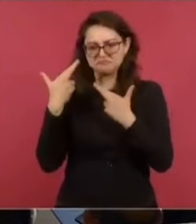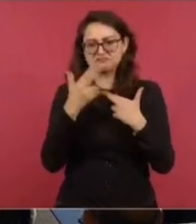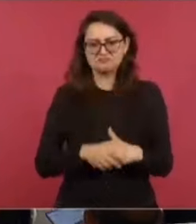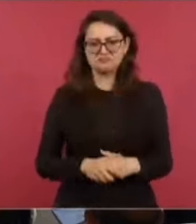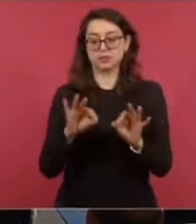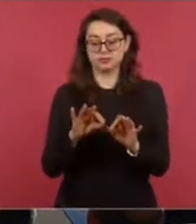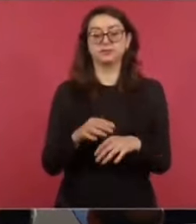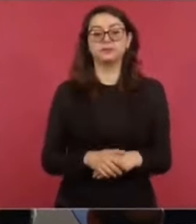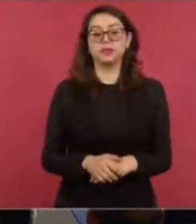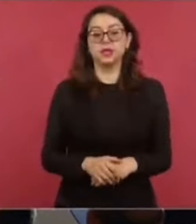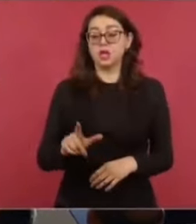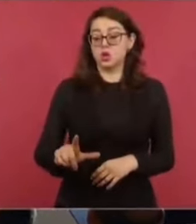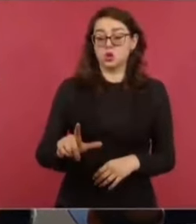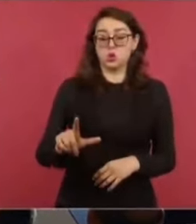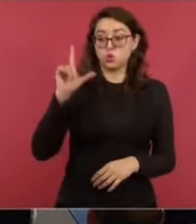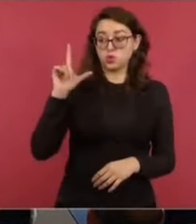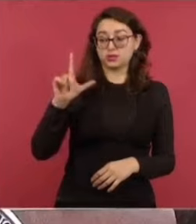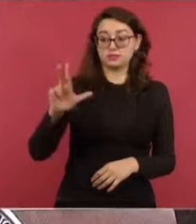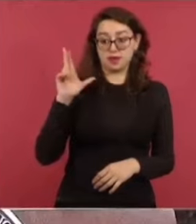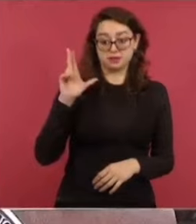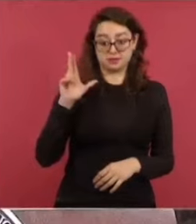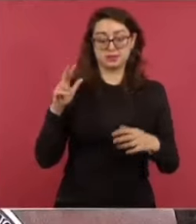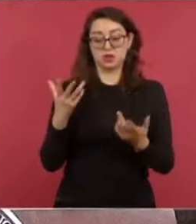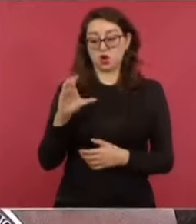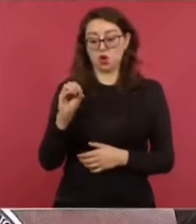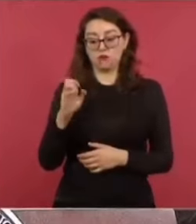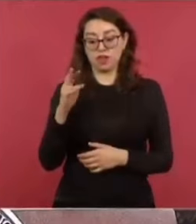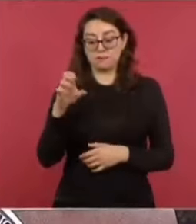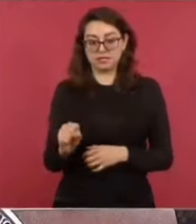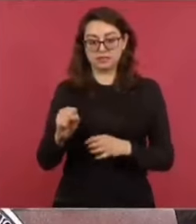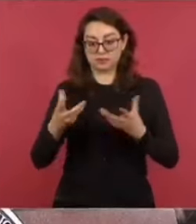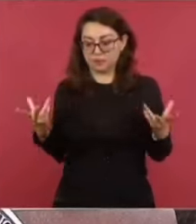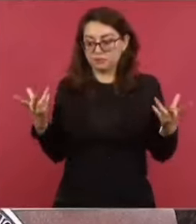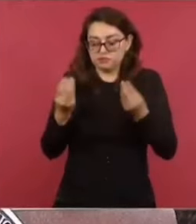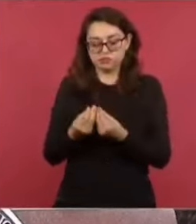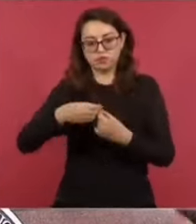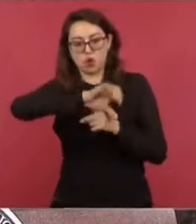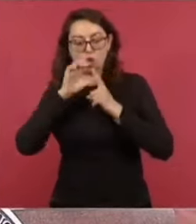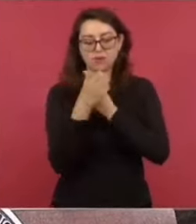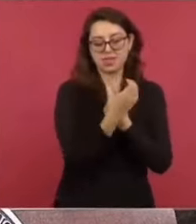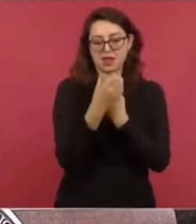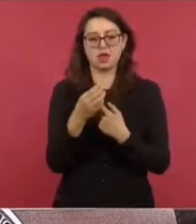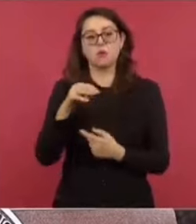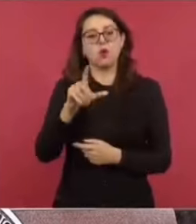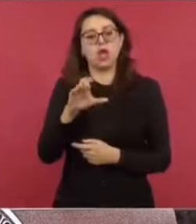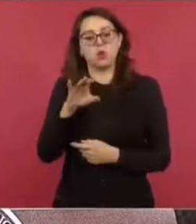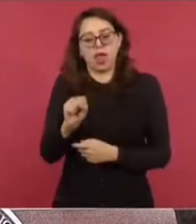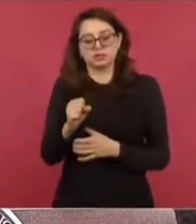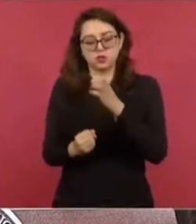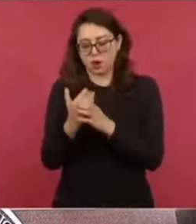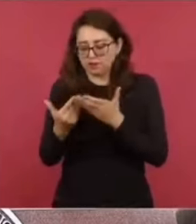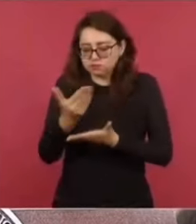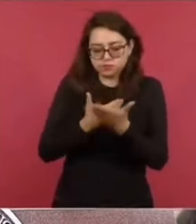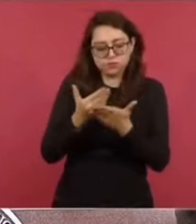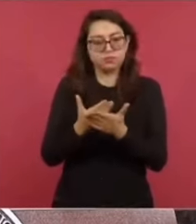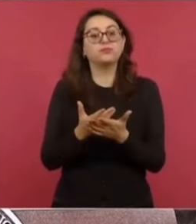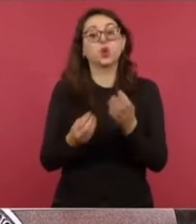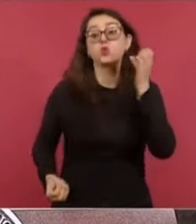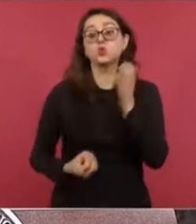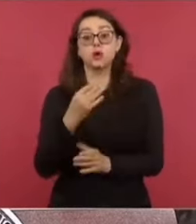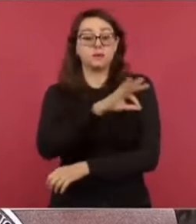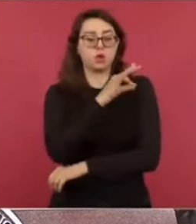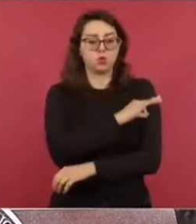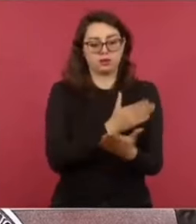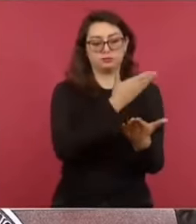¿Tiene usted esa información? Sí. Lunes 16 y 17 hubo esta sesión histórica de COFEPRIS donde el Comité de Moléculas Nuevas discutió los expedientes que presentaron tanto Moderna, Pfizer y